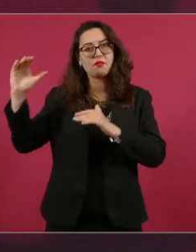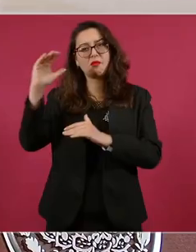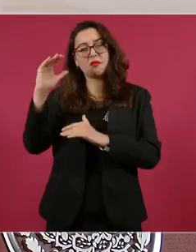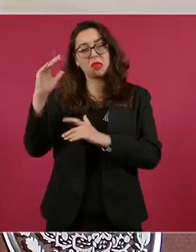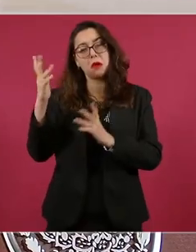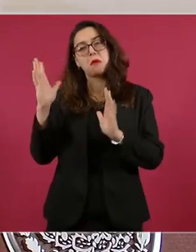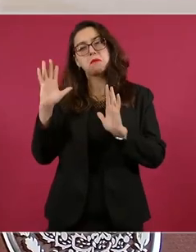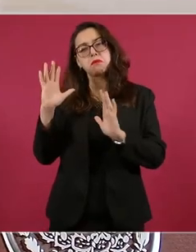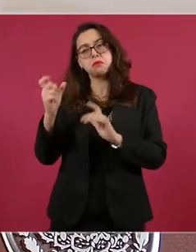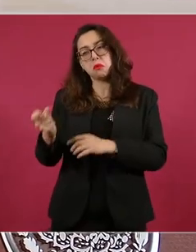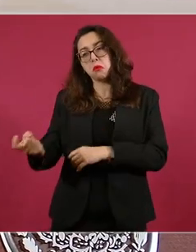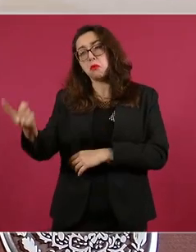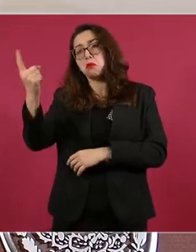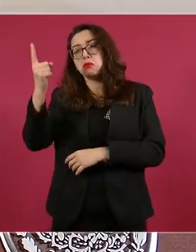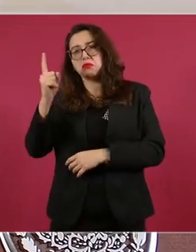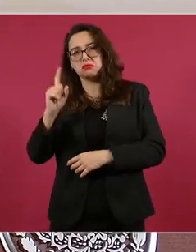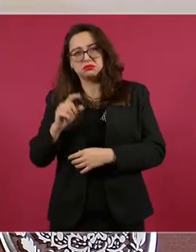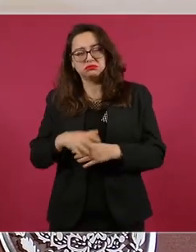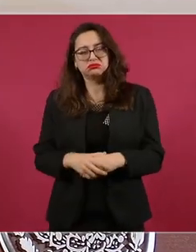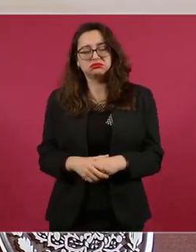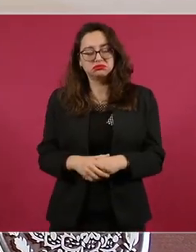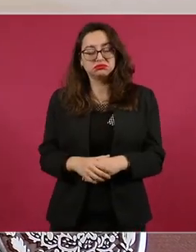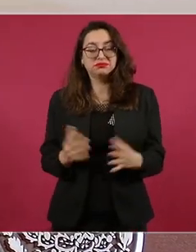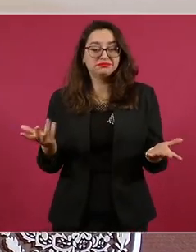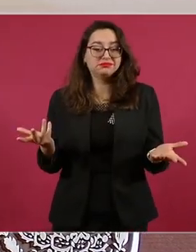No es la regla, ¿no?